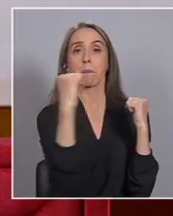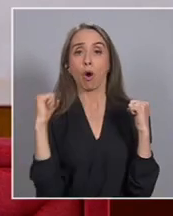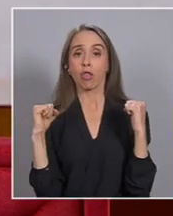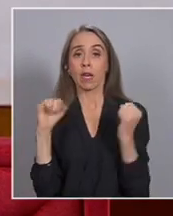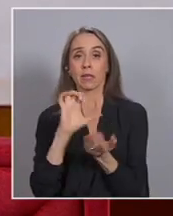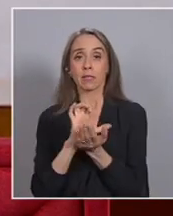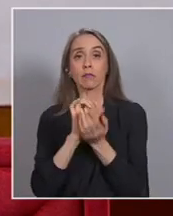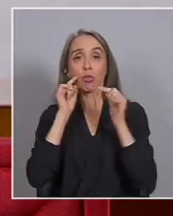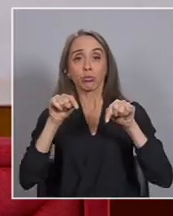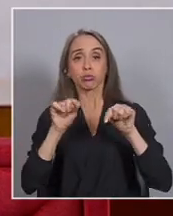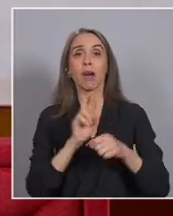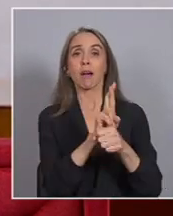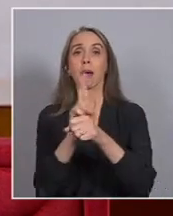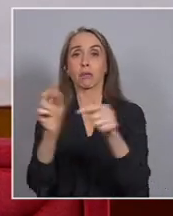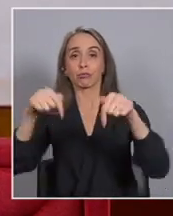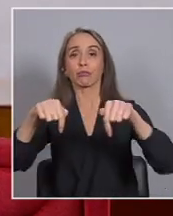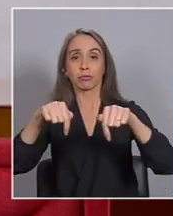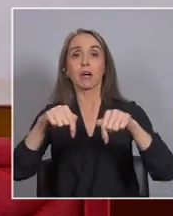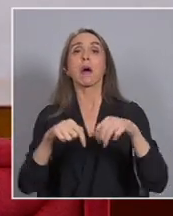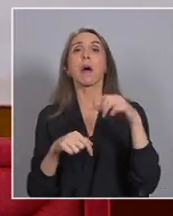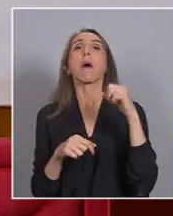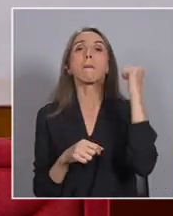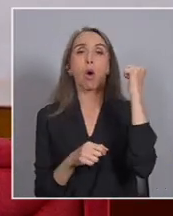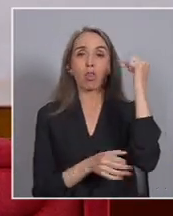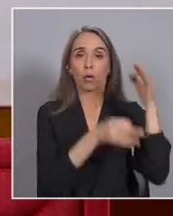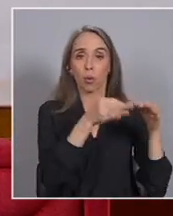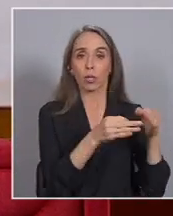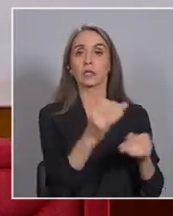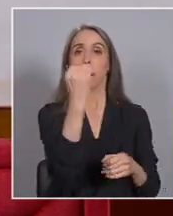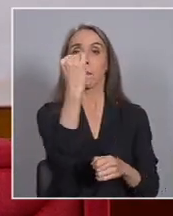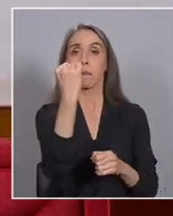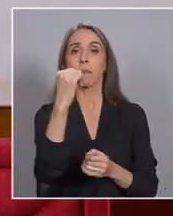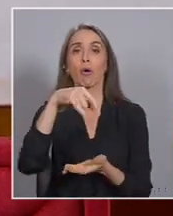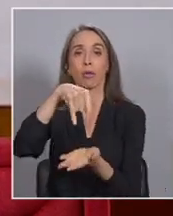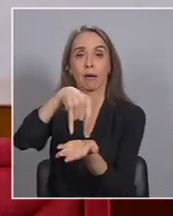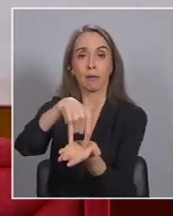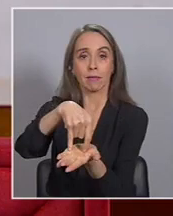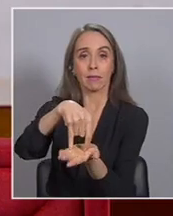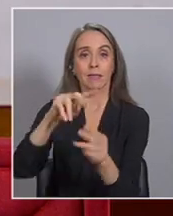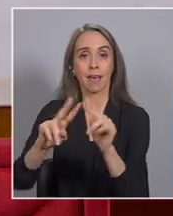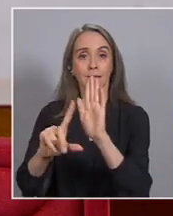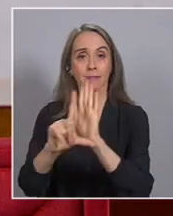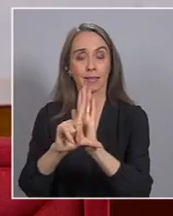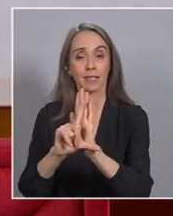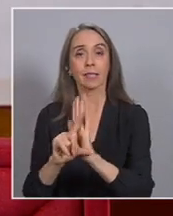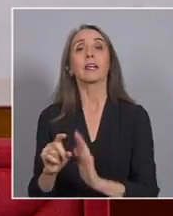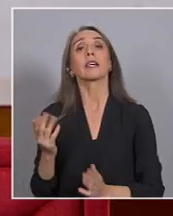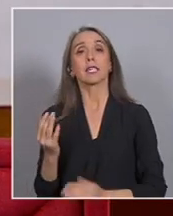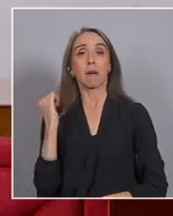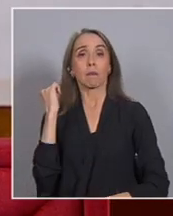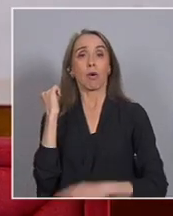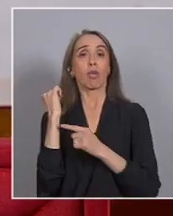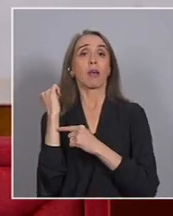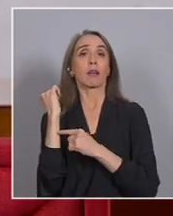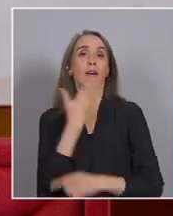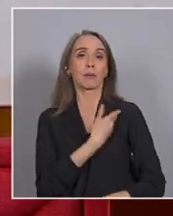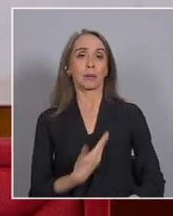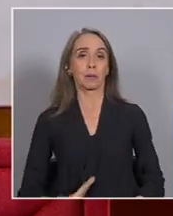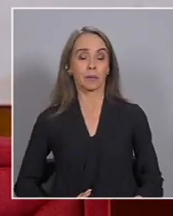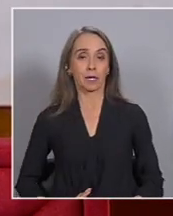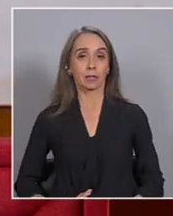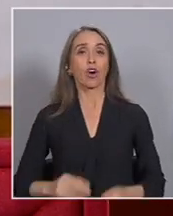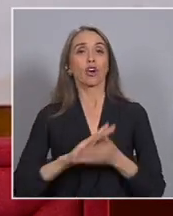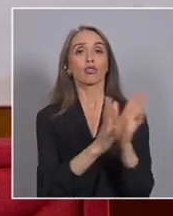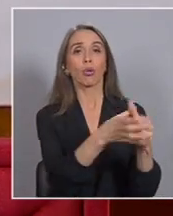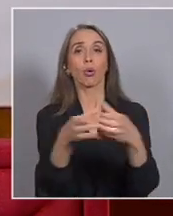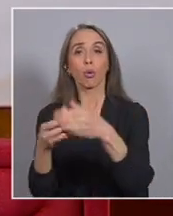aquí presentes, del Poder Judicial, del Poder Legislativo y del Ejecutivo, de todas